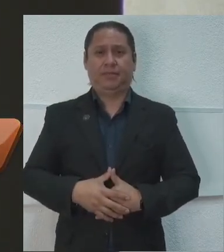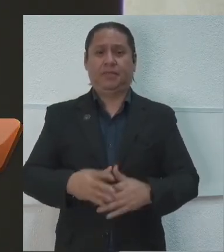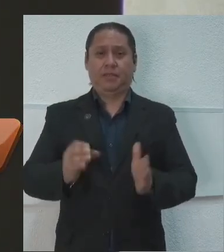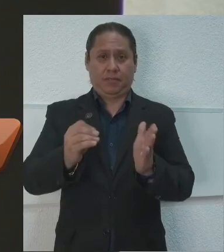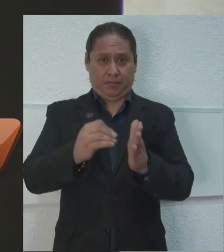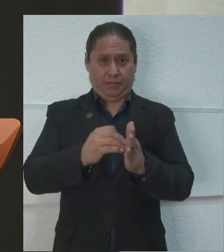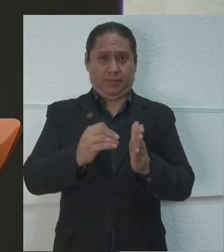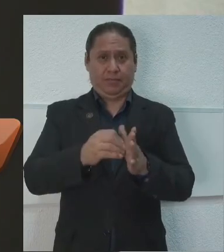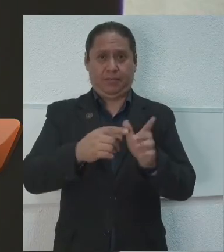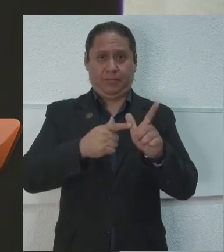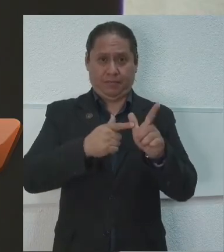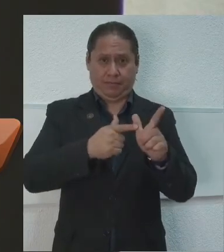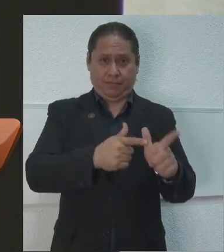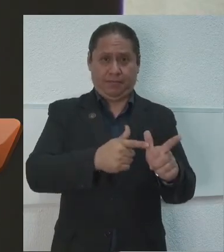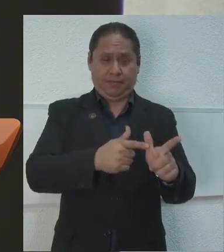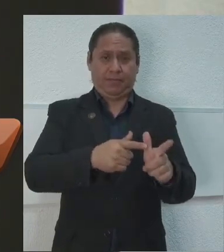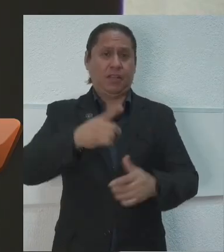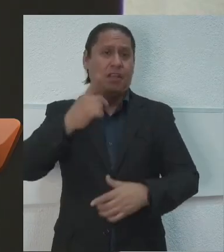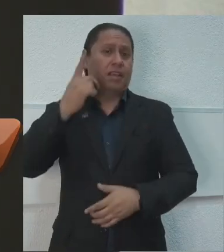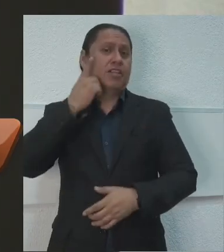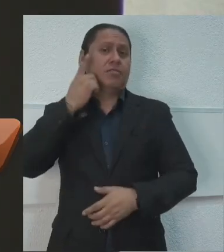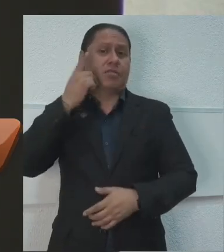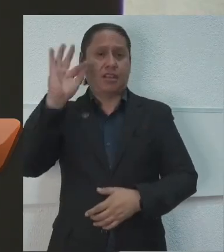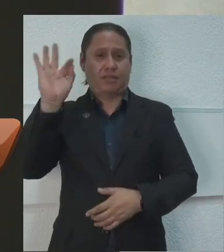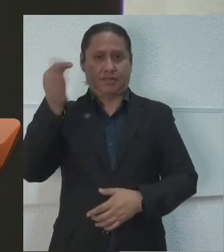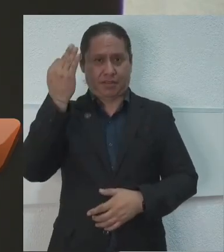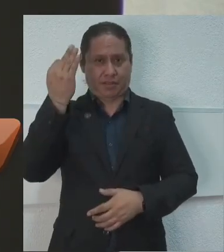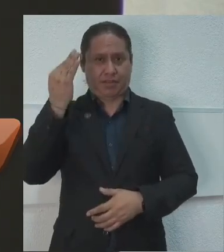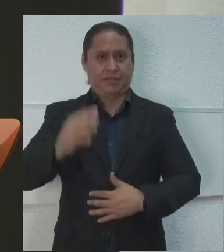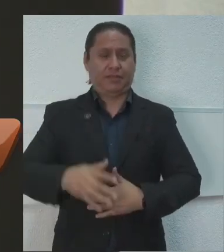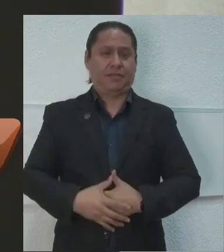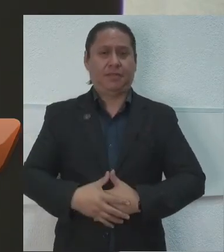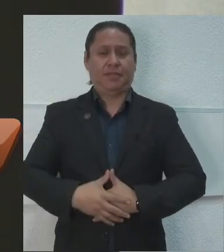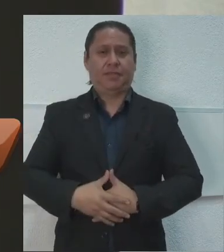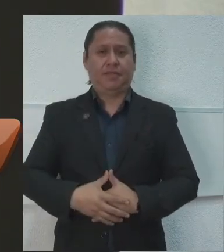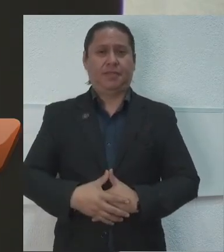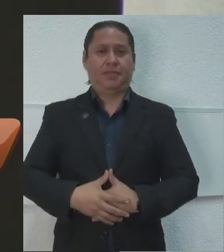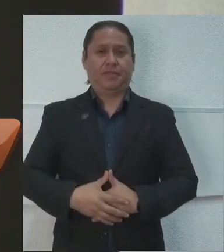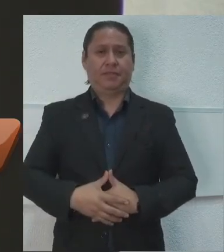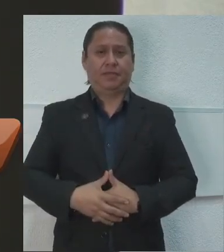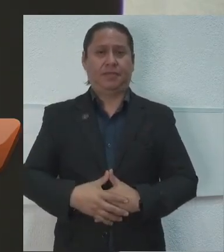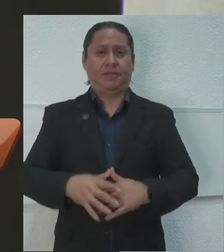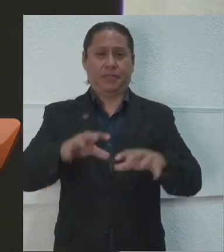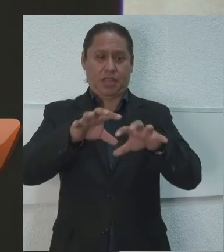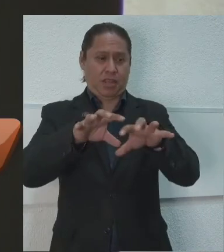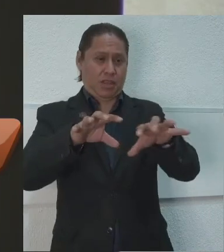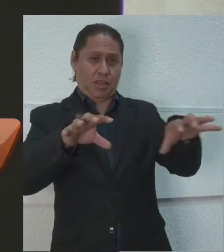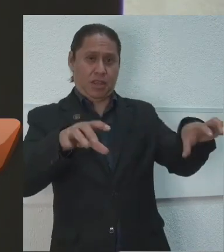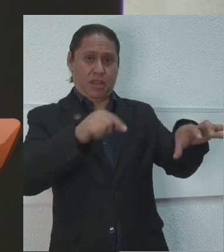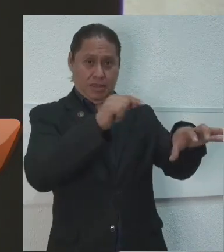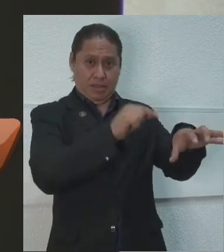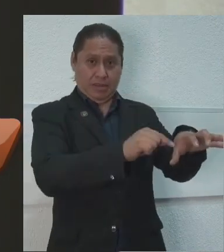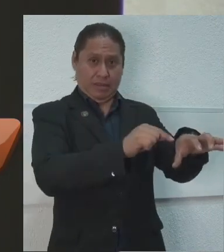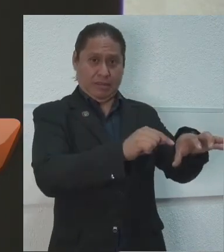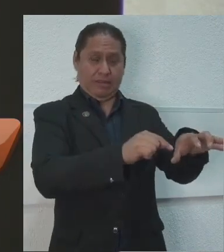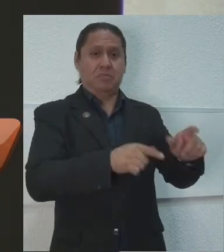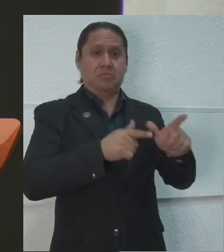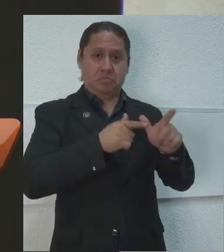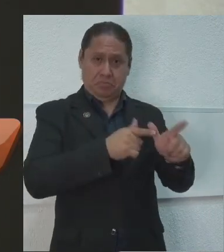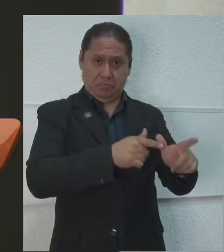continúan los diputados federales de la oposición en ese mismo tenor,